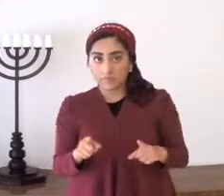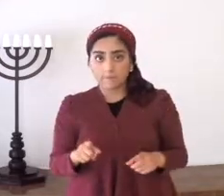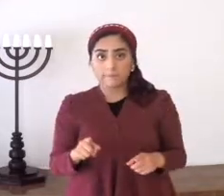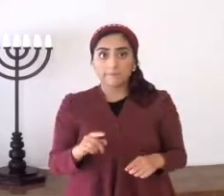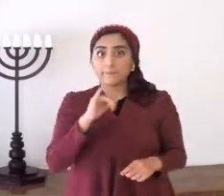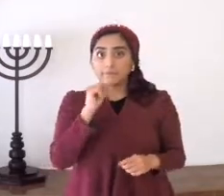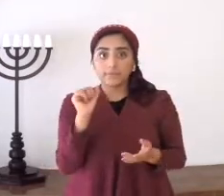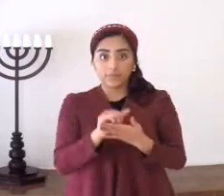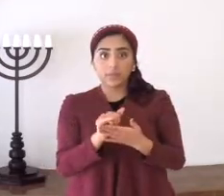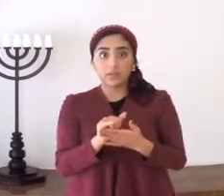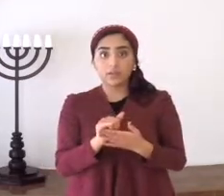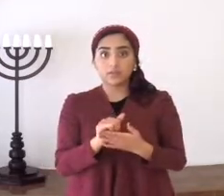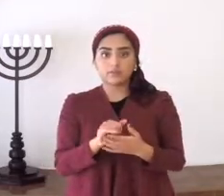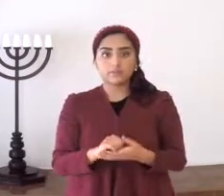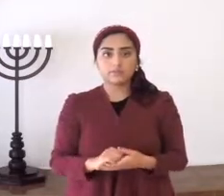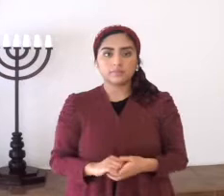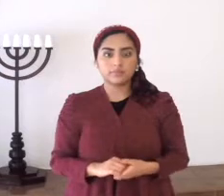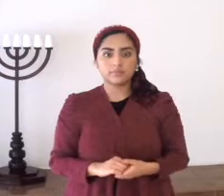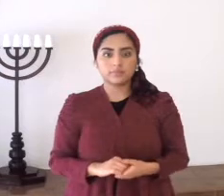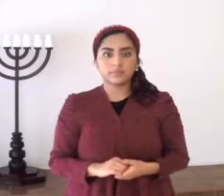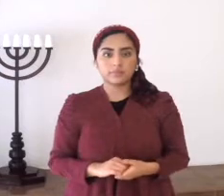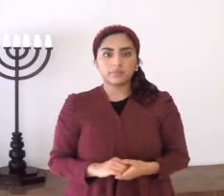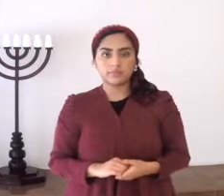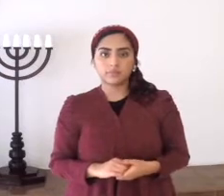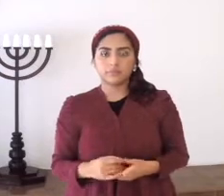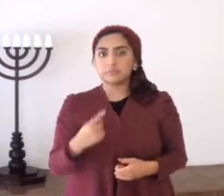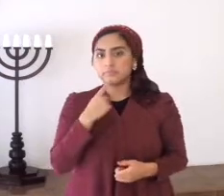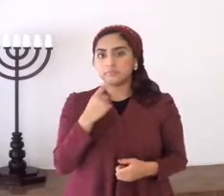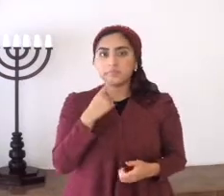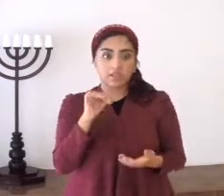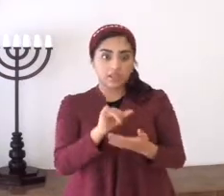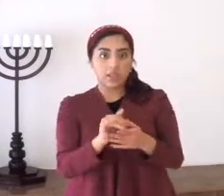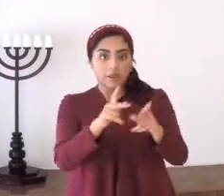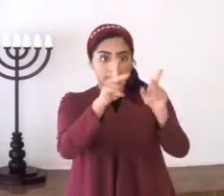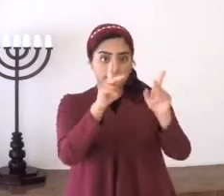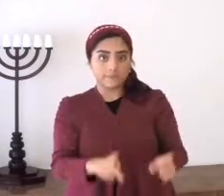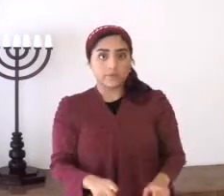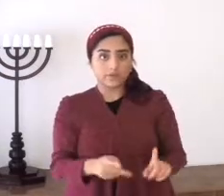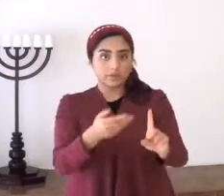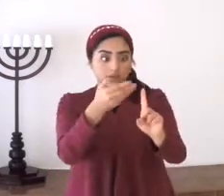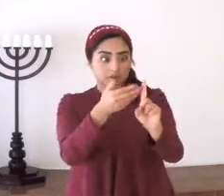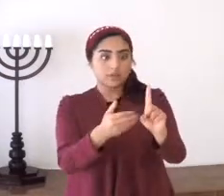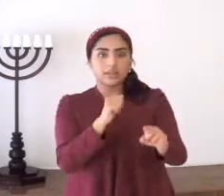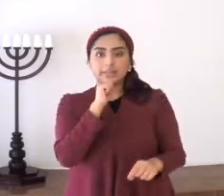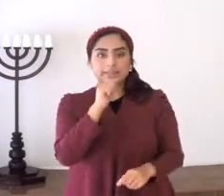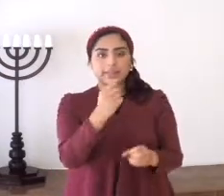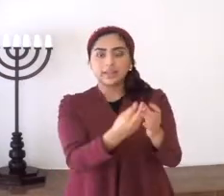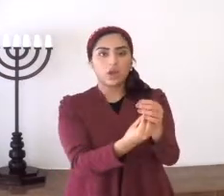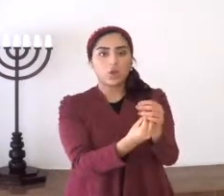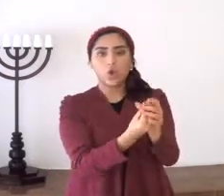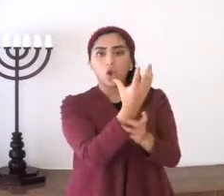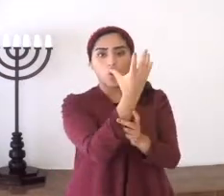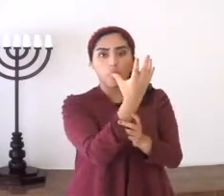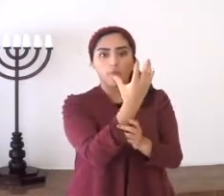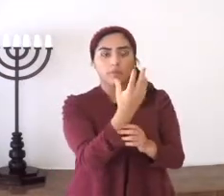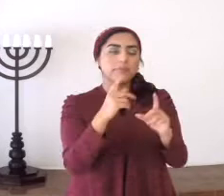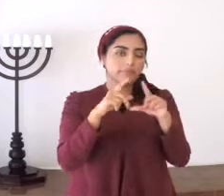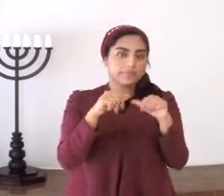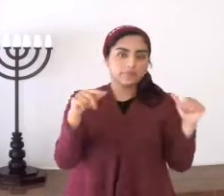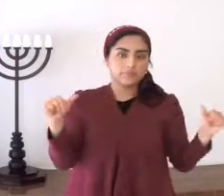Y entonces lo que resulta es que esa plantita, o digamos, esa persona